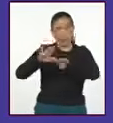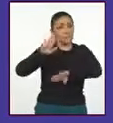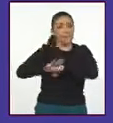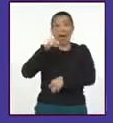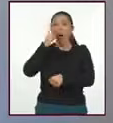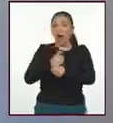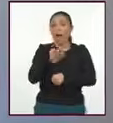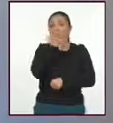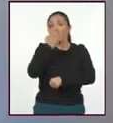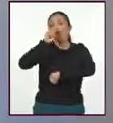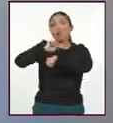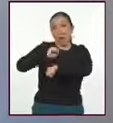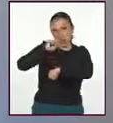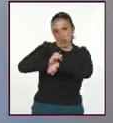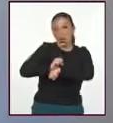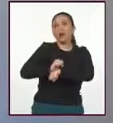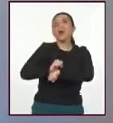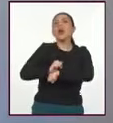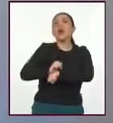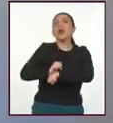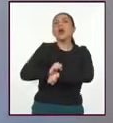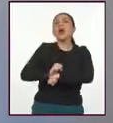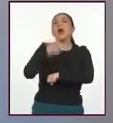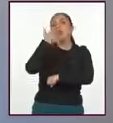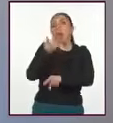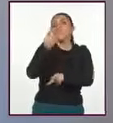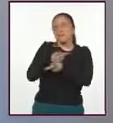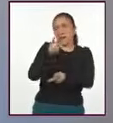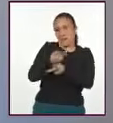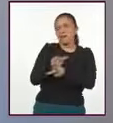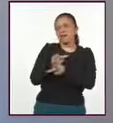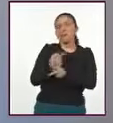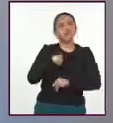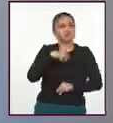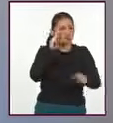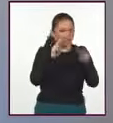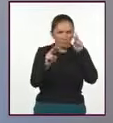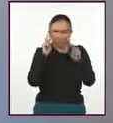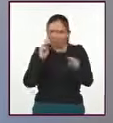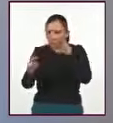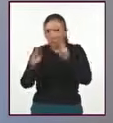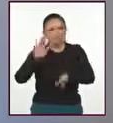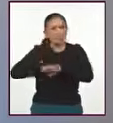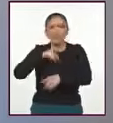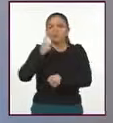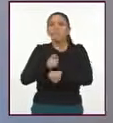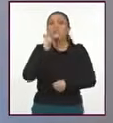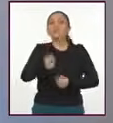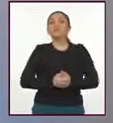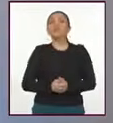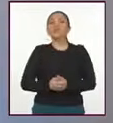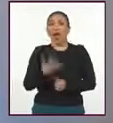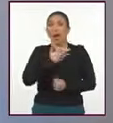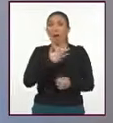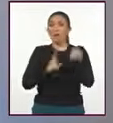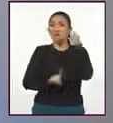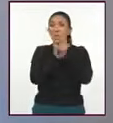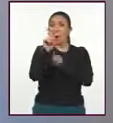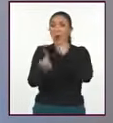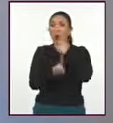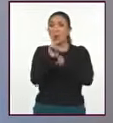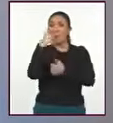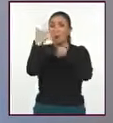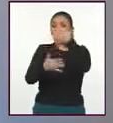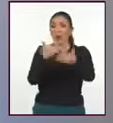de secundaria y de nivel de media superior, lo que veo muchas veces es que se dan conflictos, pero es a partir de cosas